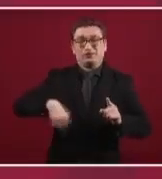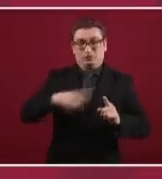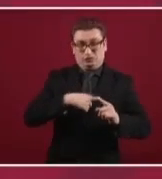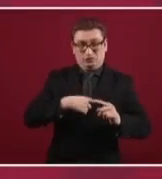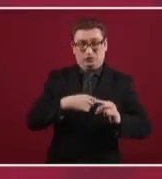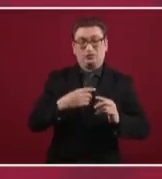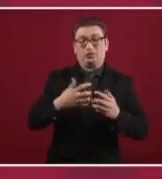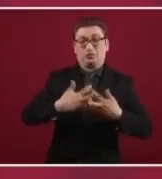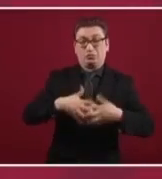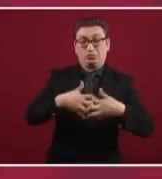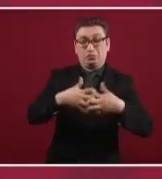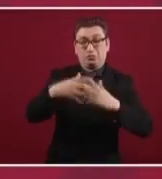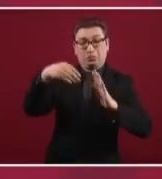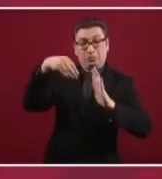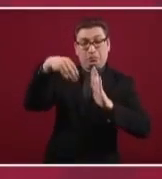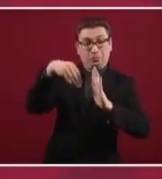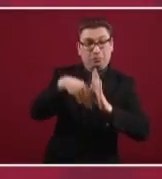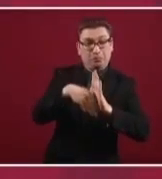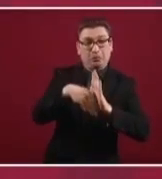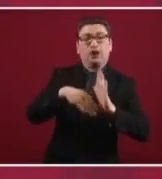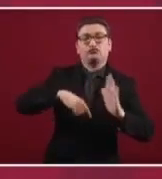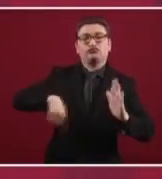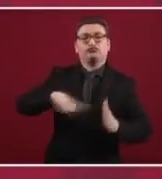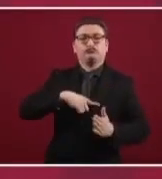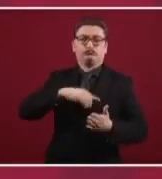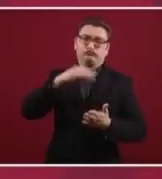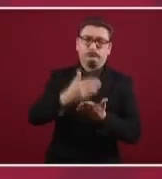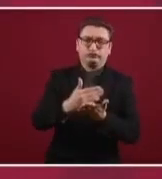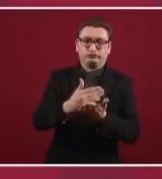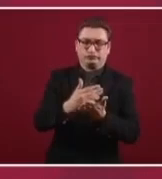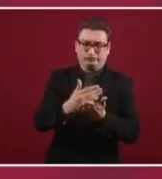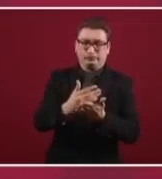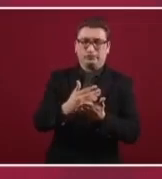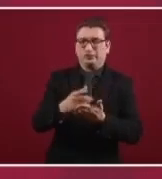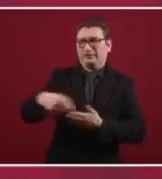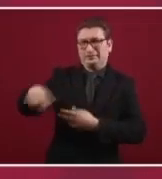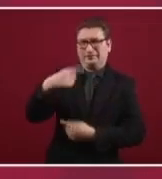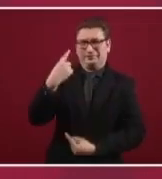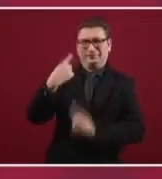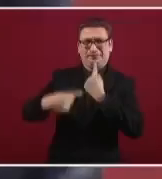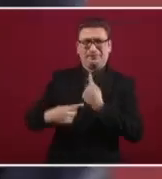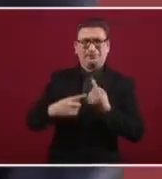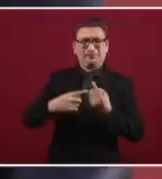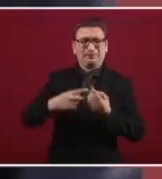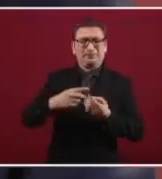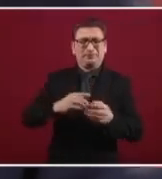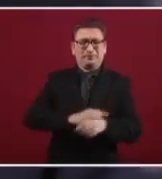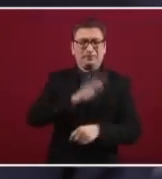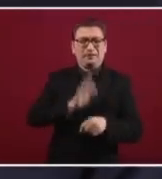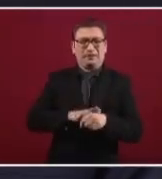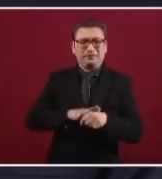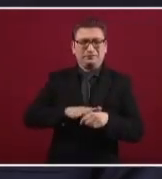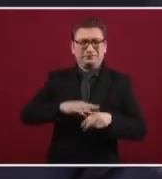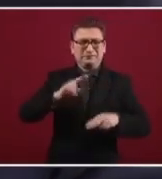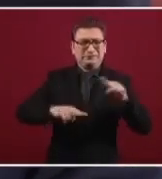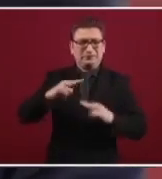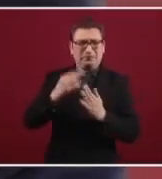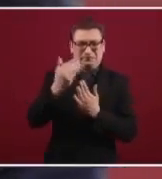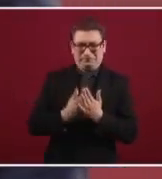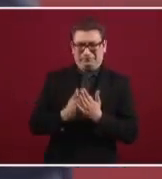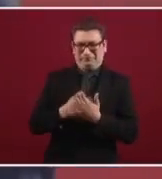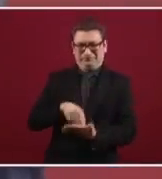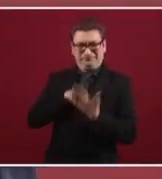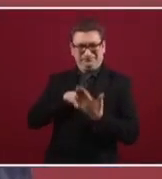nos bajaron la calificación. Pero eso pues